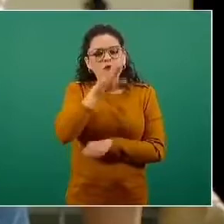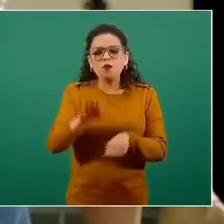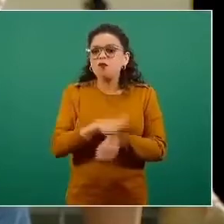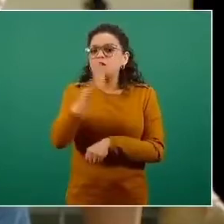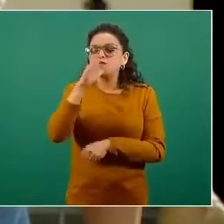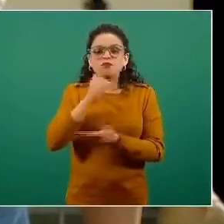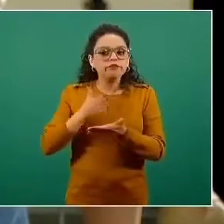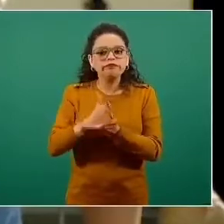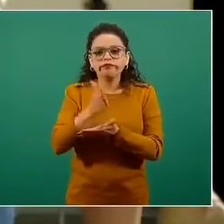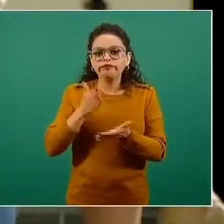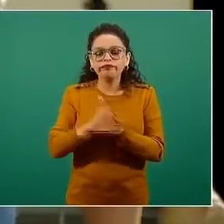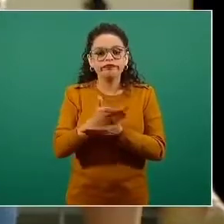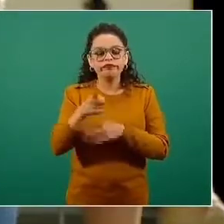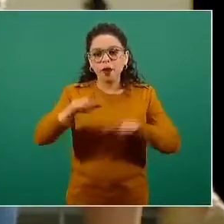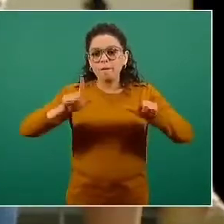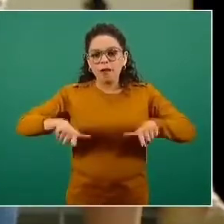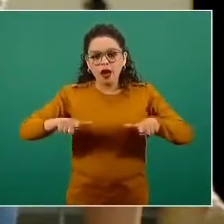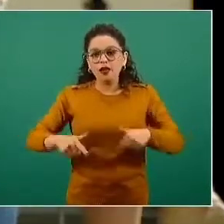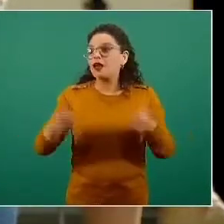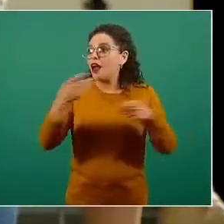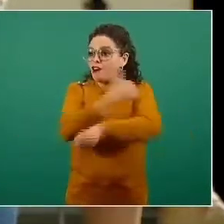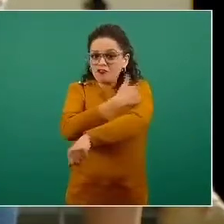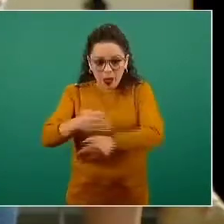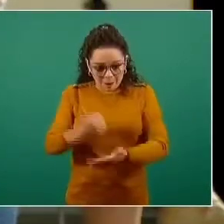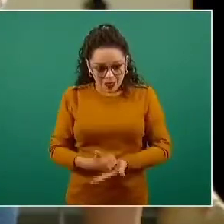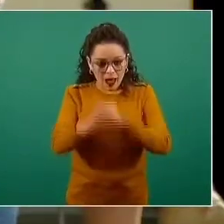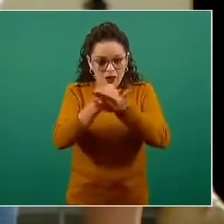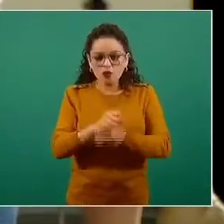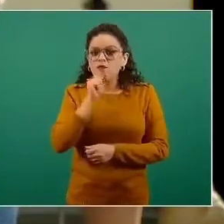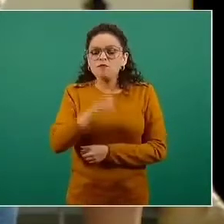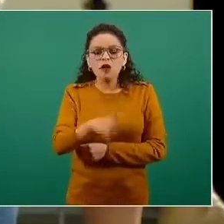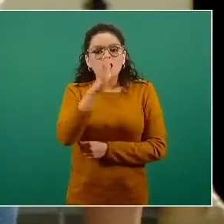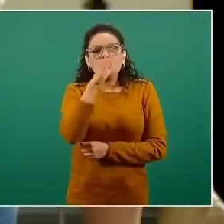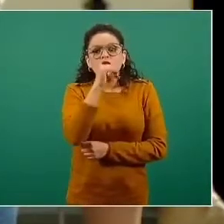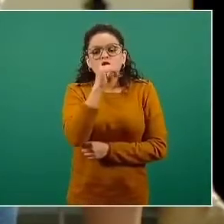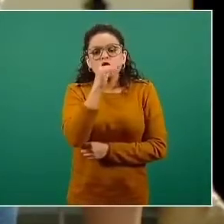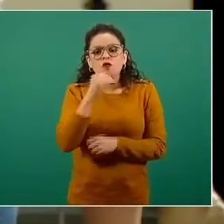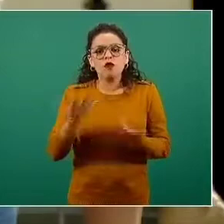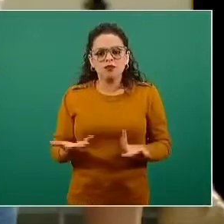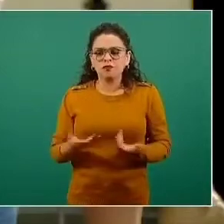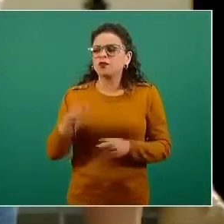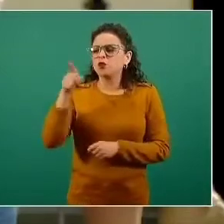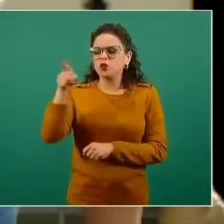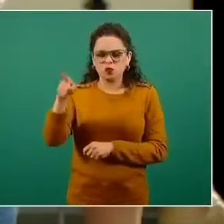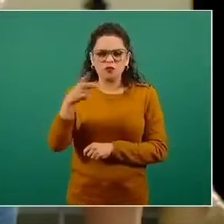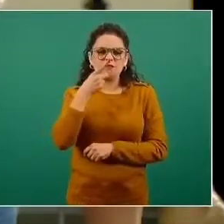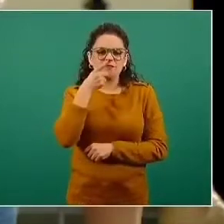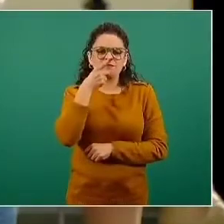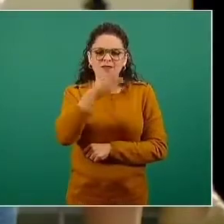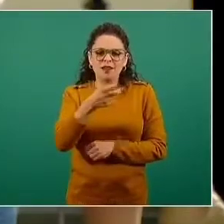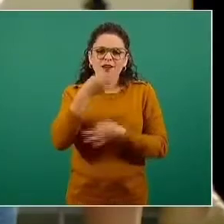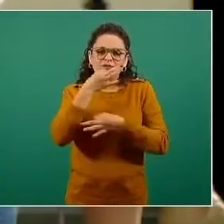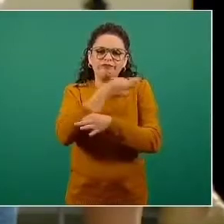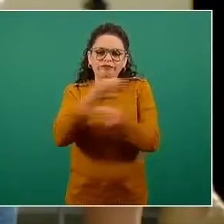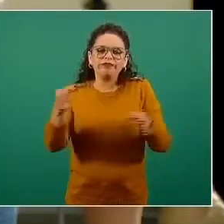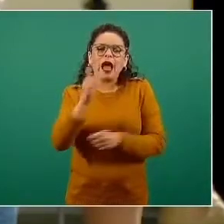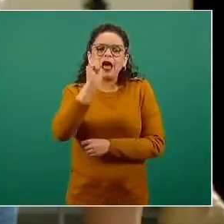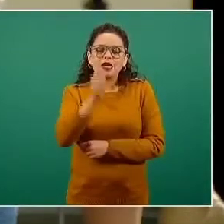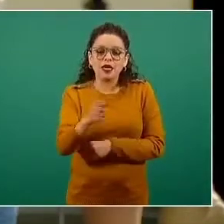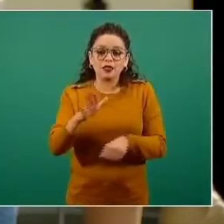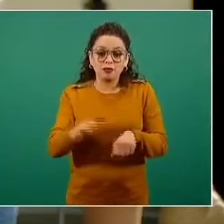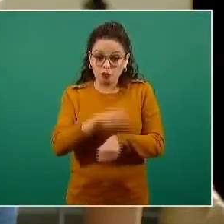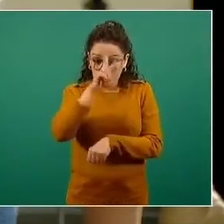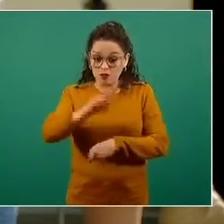Y también los familiares, ¿no? Entonces, en ese sentido, ¿cuál es el mensaje que usted les manda para que sepan que van a ser prioridad en este esquema